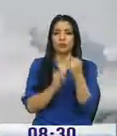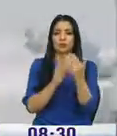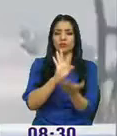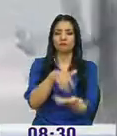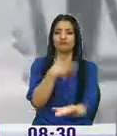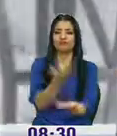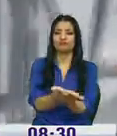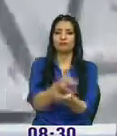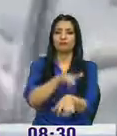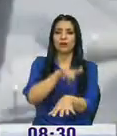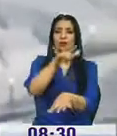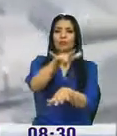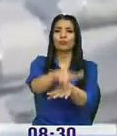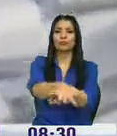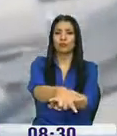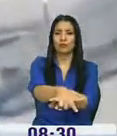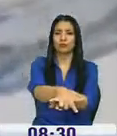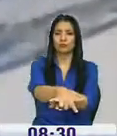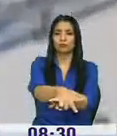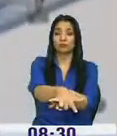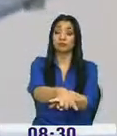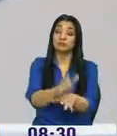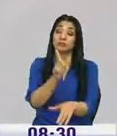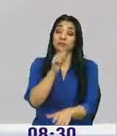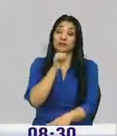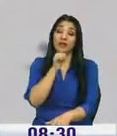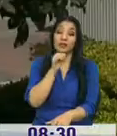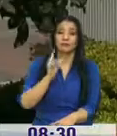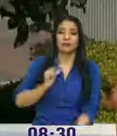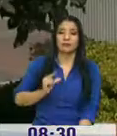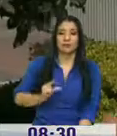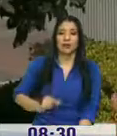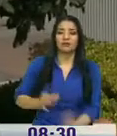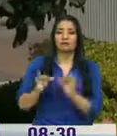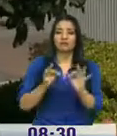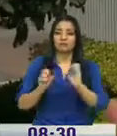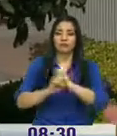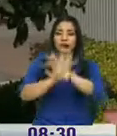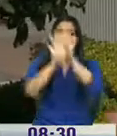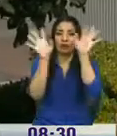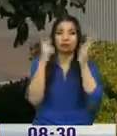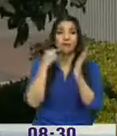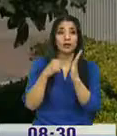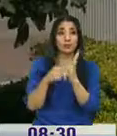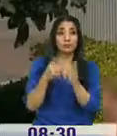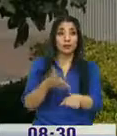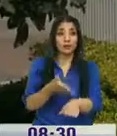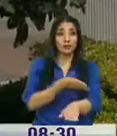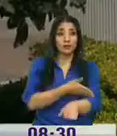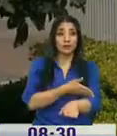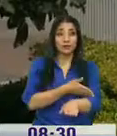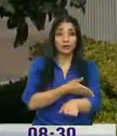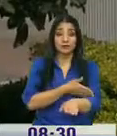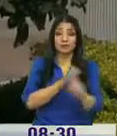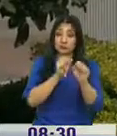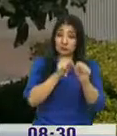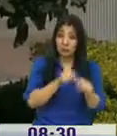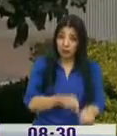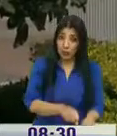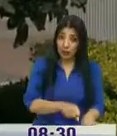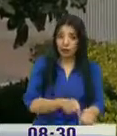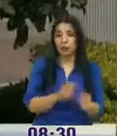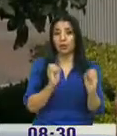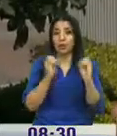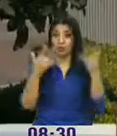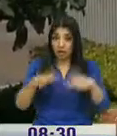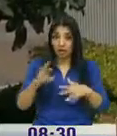Sucre en Tababela, tiene aún puntos que deberían aclararse. Es decir, no sé si es que es un estudio de prefactibilidad, de factibilidad, o